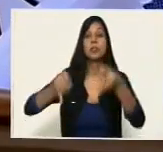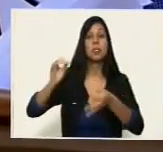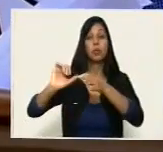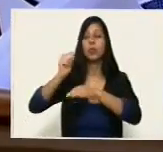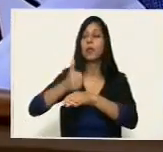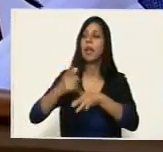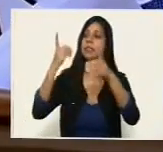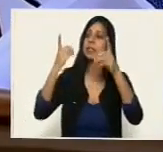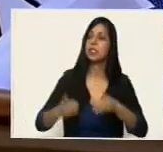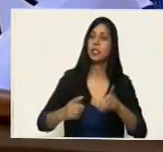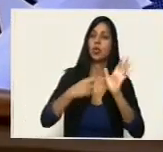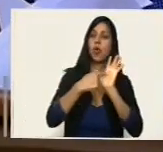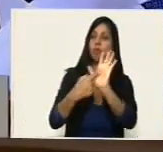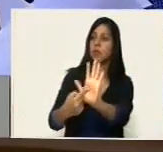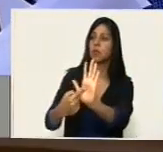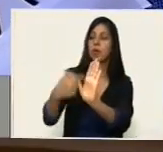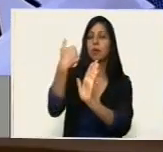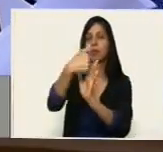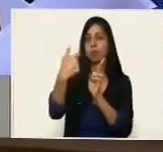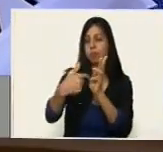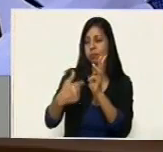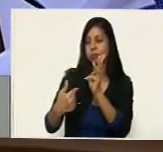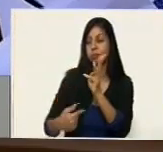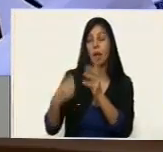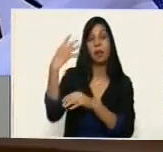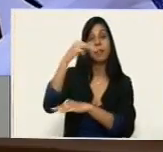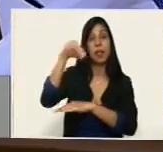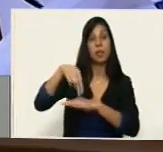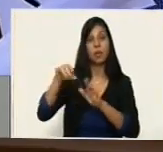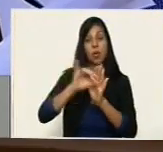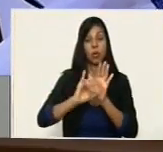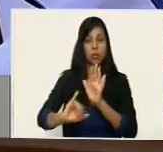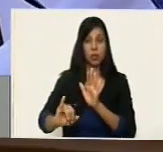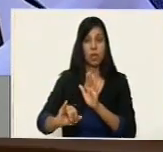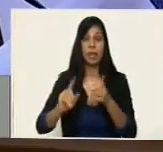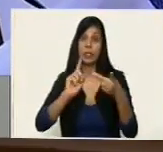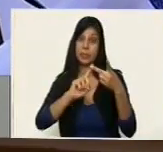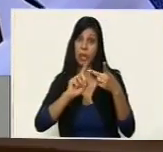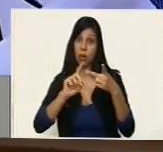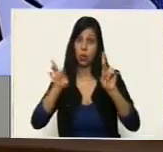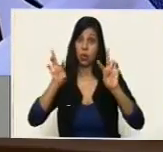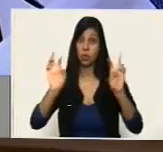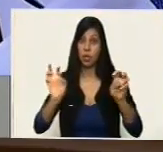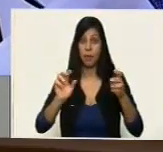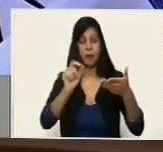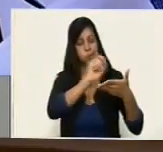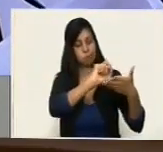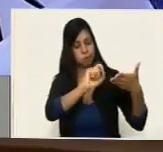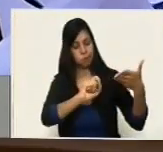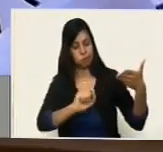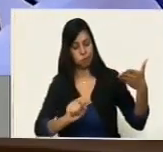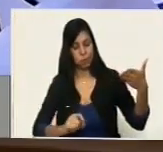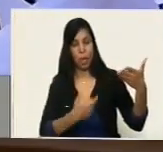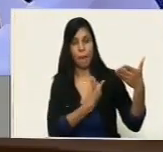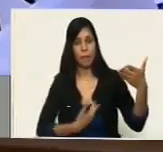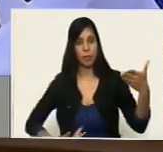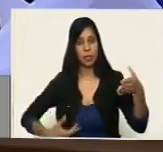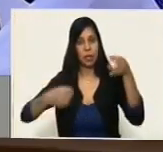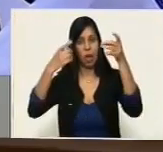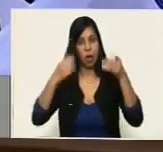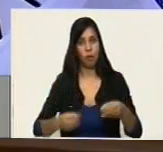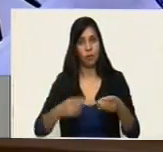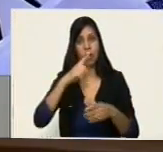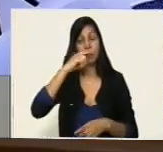estas decisiones de la Asamblea Nacional Constituyente. En el segundo punto, la comunicación suscrita por el ciudadano presidente constitucional de la